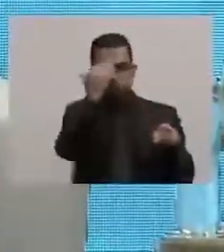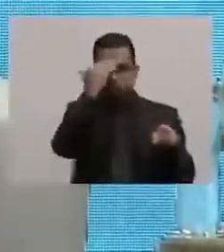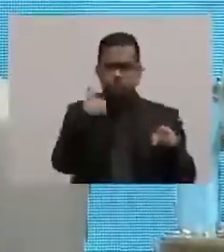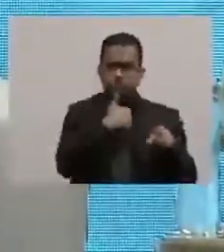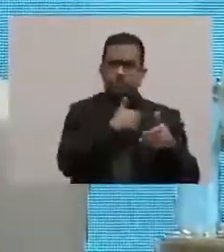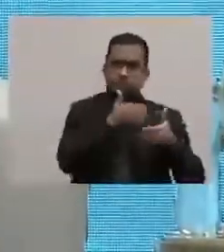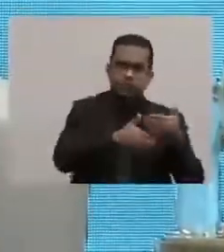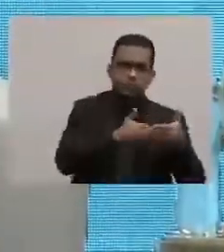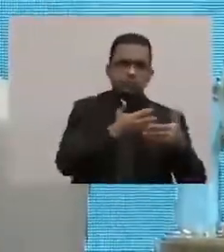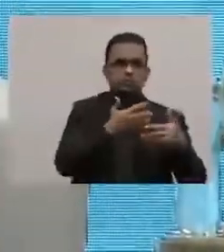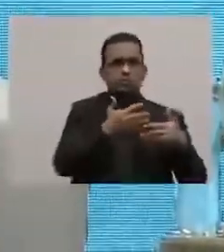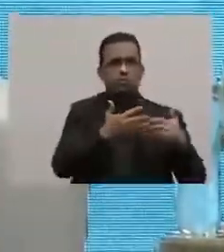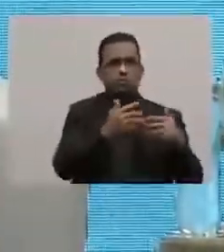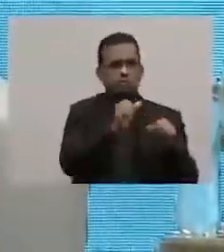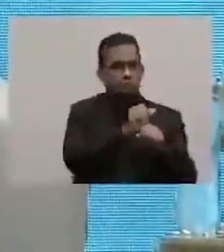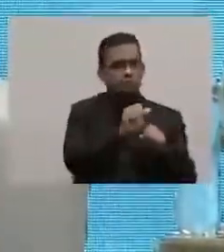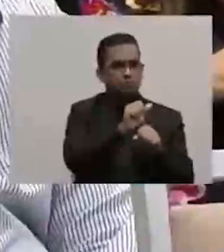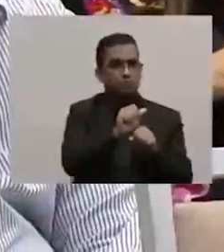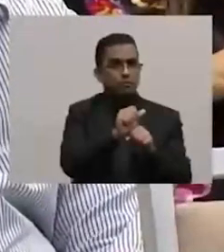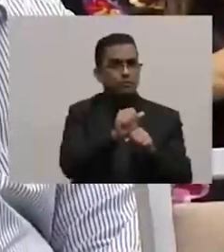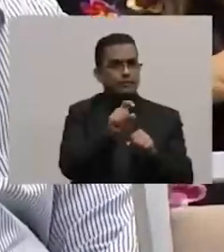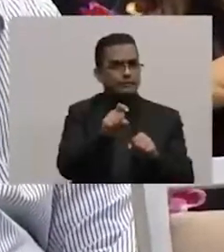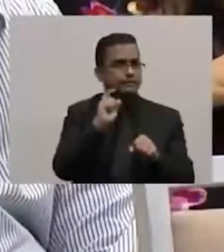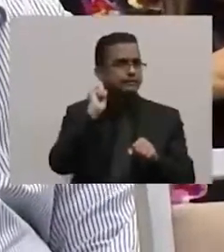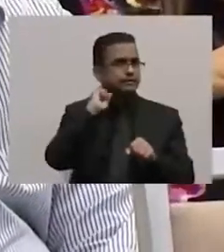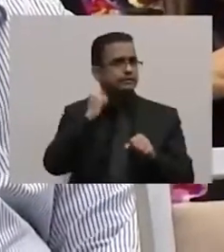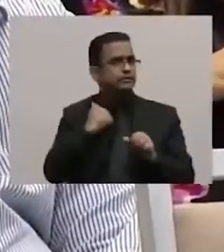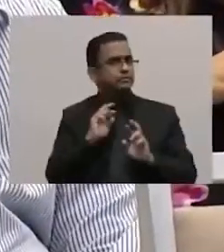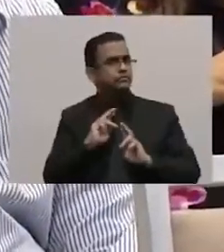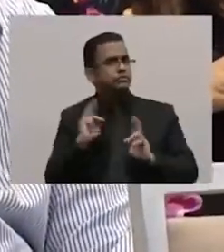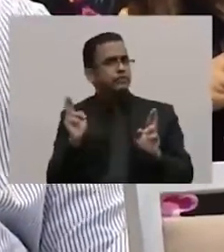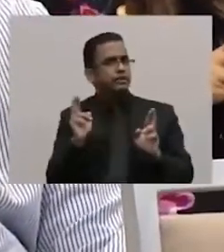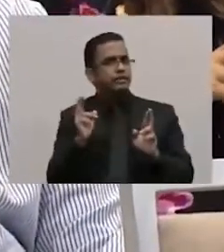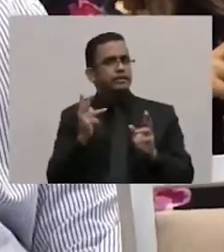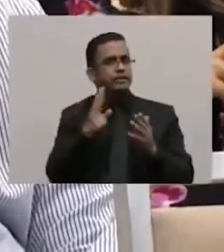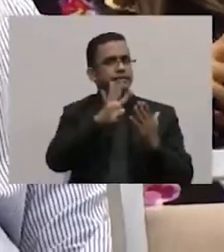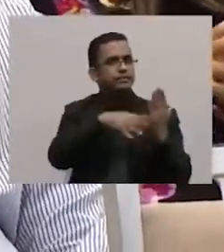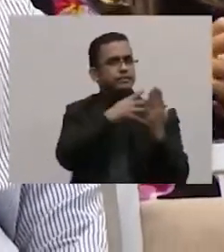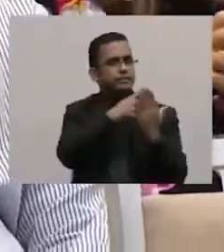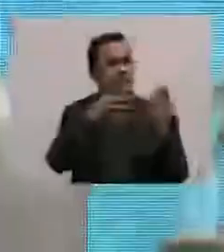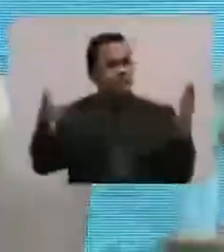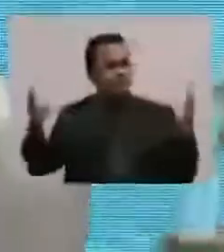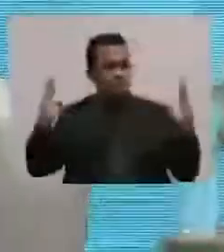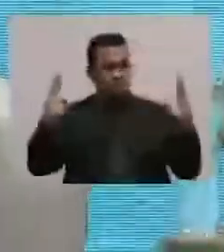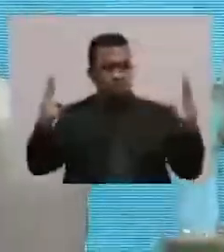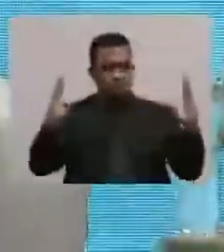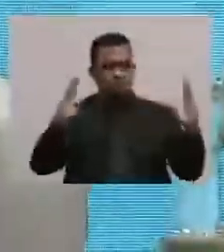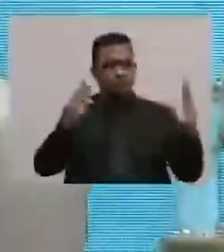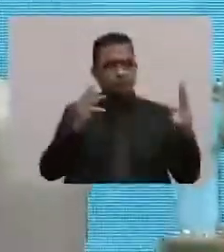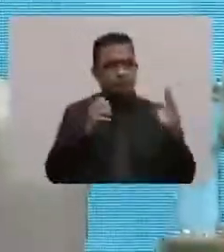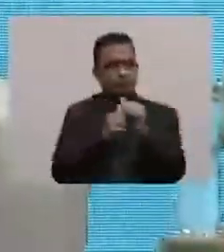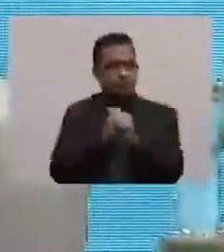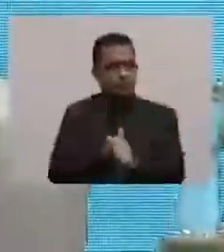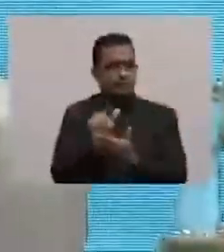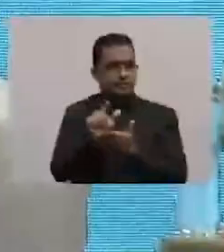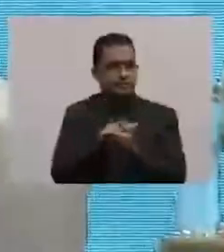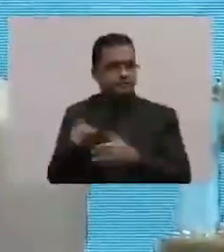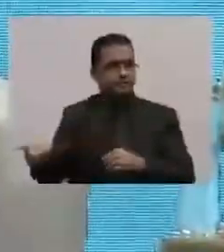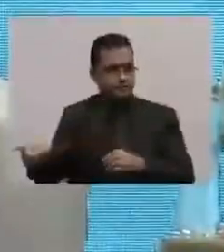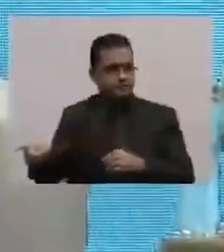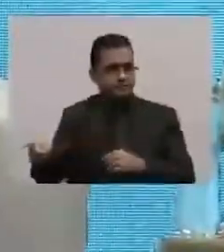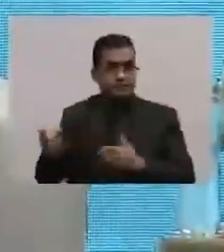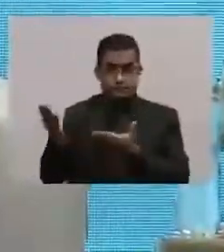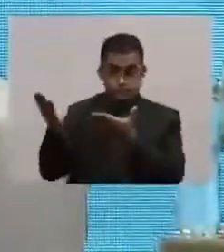procesos, deberíamos ir preparándonos para hacer nuestro cronograma y nuestro calendario con las leyes vigentes. Le